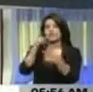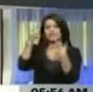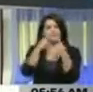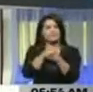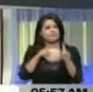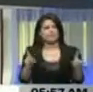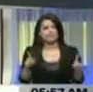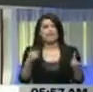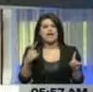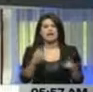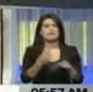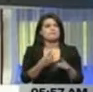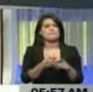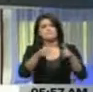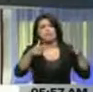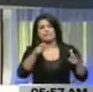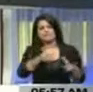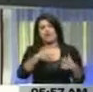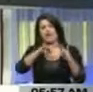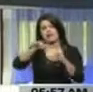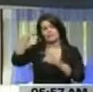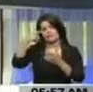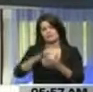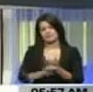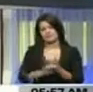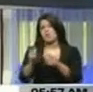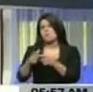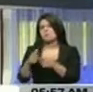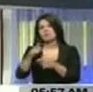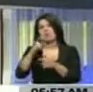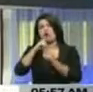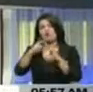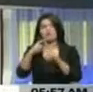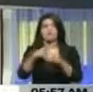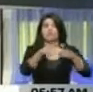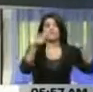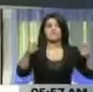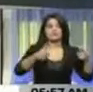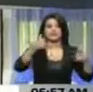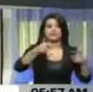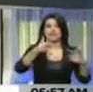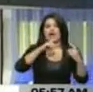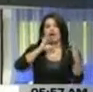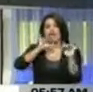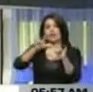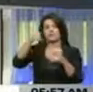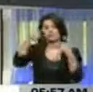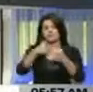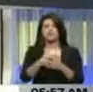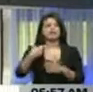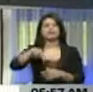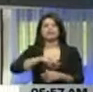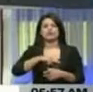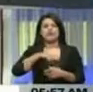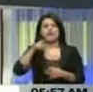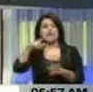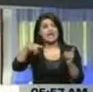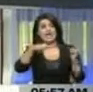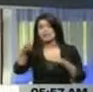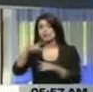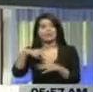hay el doble que lo ama, no solamente en Venezuela, sino en el mundo entero. Y lo que sentimos, lo que amamos por Chávez, no lo van a reconocer jamás, ni lo van a